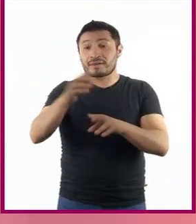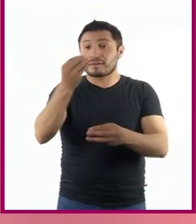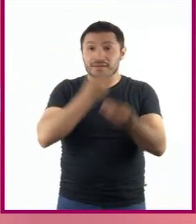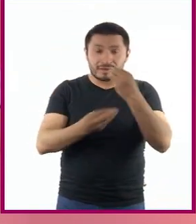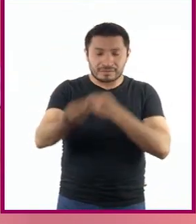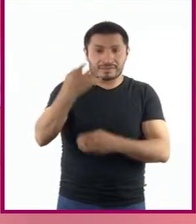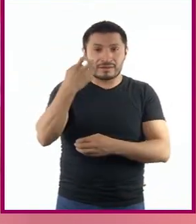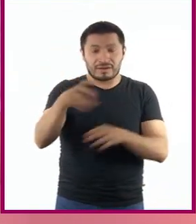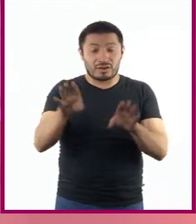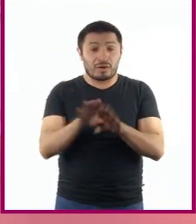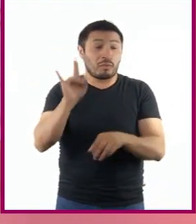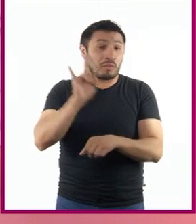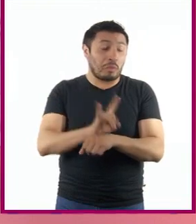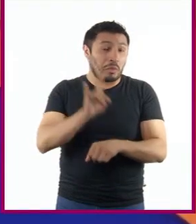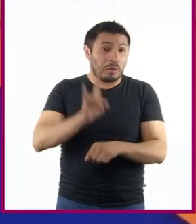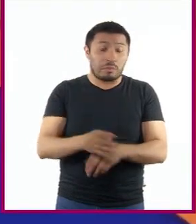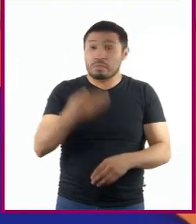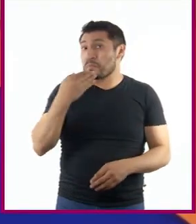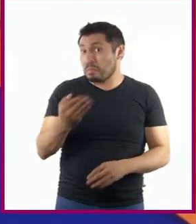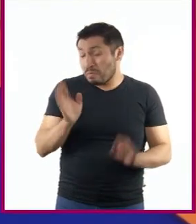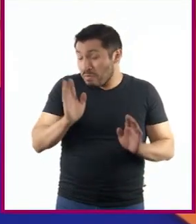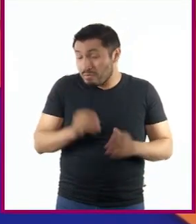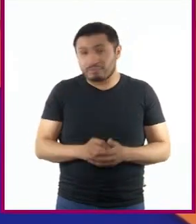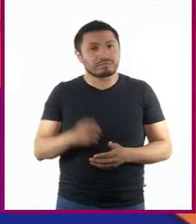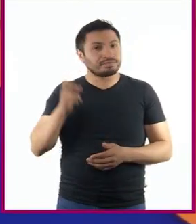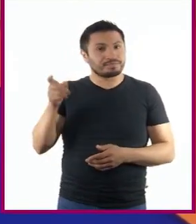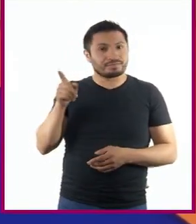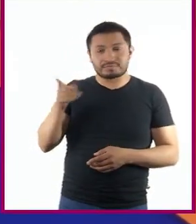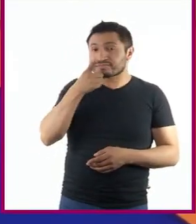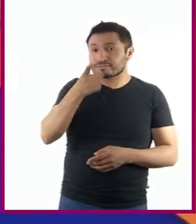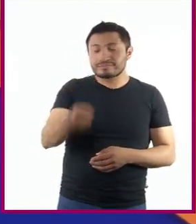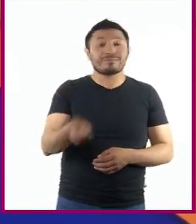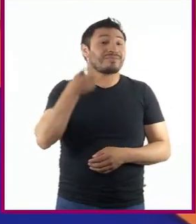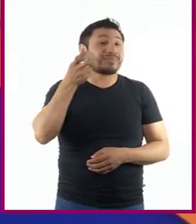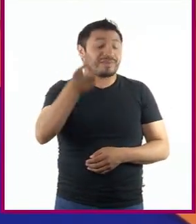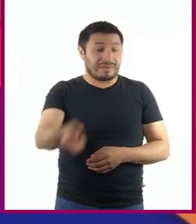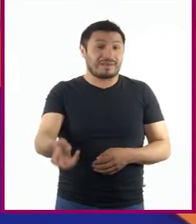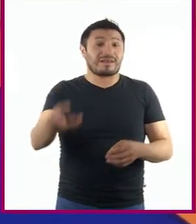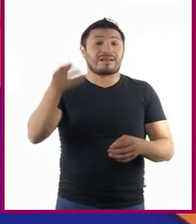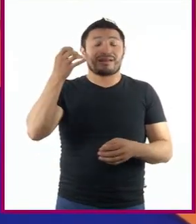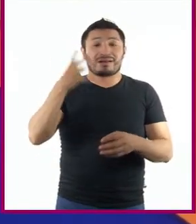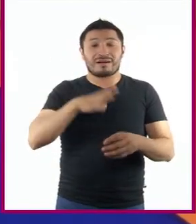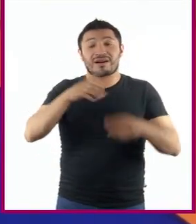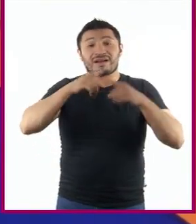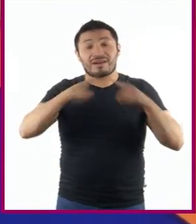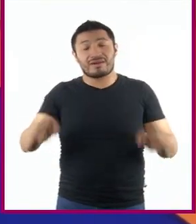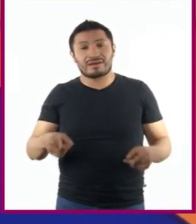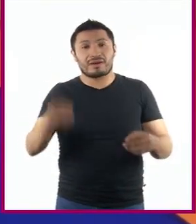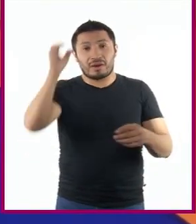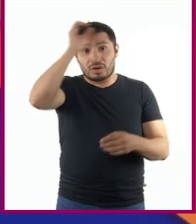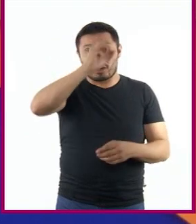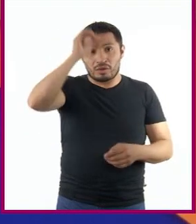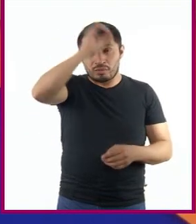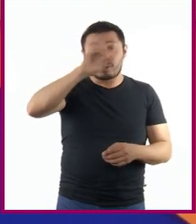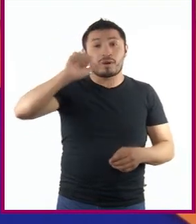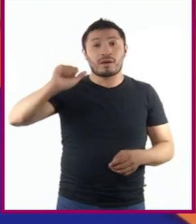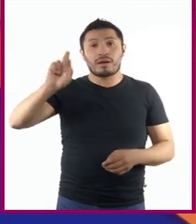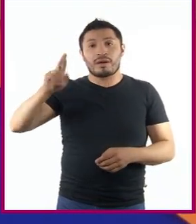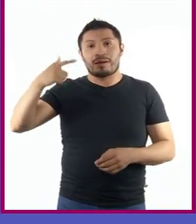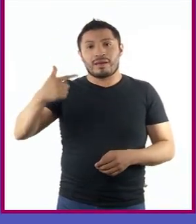productos energéticos. Eso que acabas de referir precisamente es la diferencia entre una opinión y